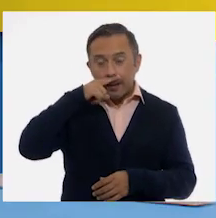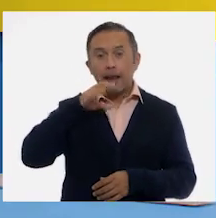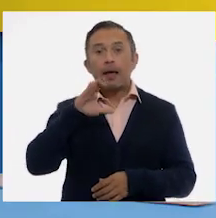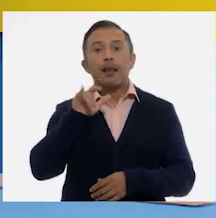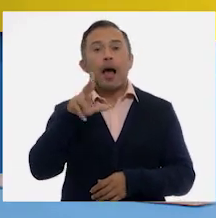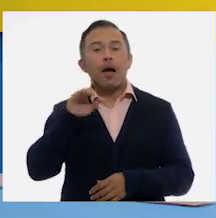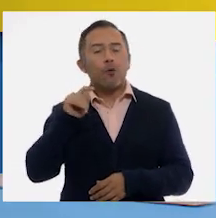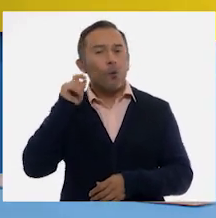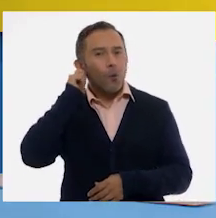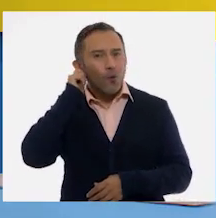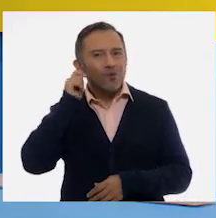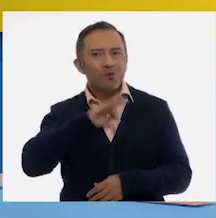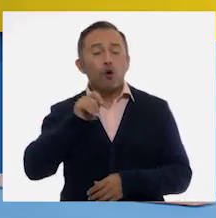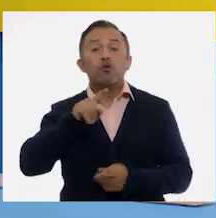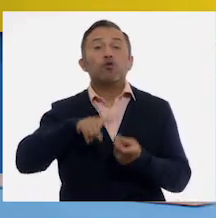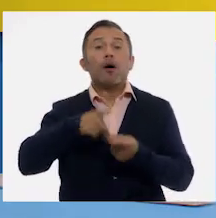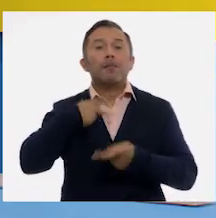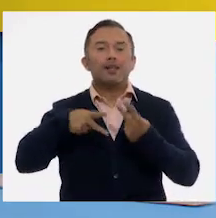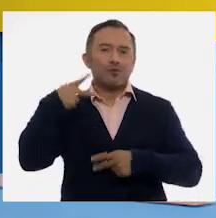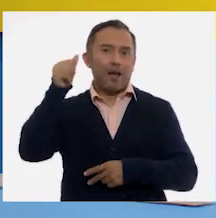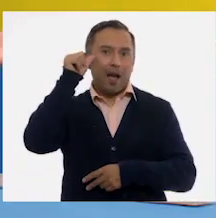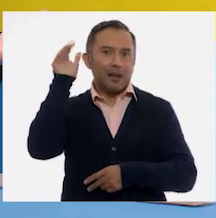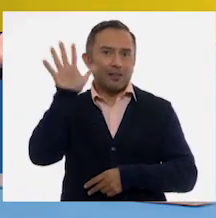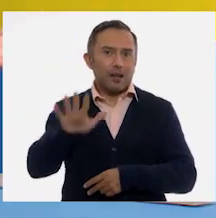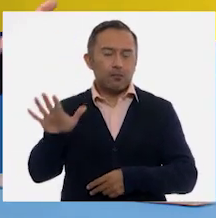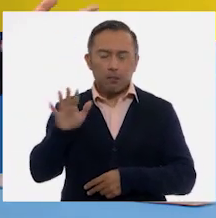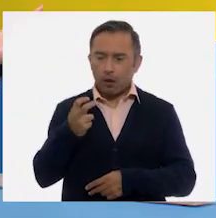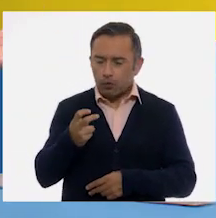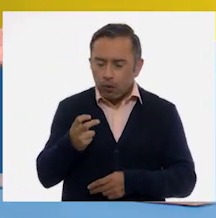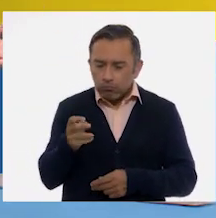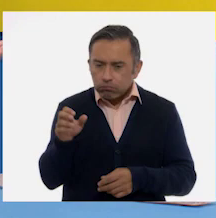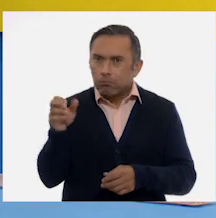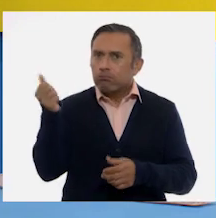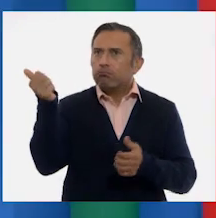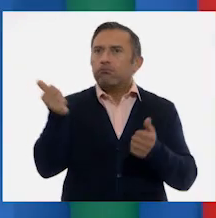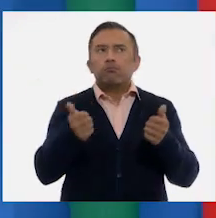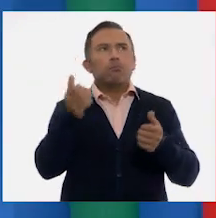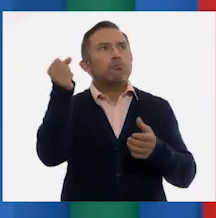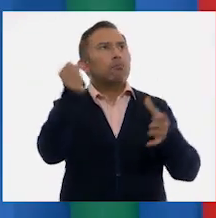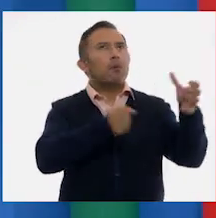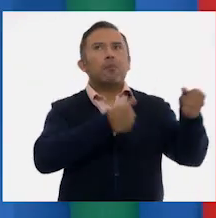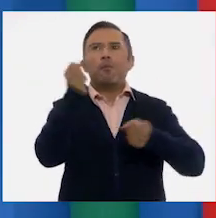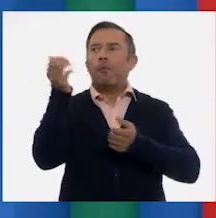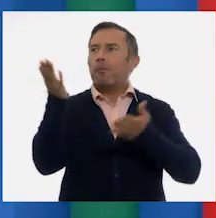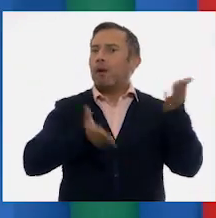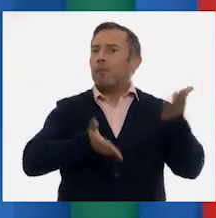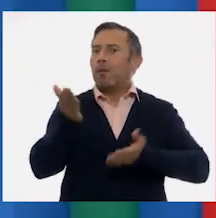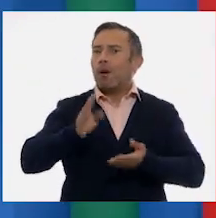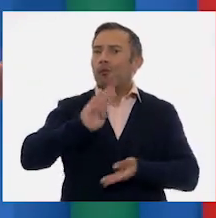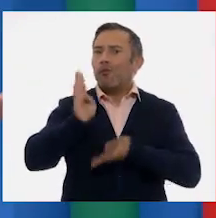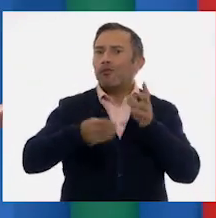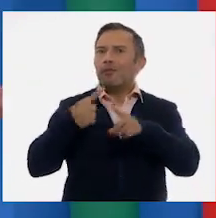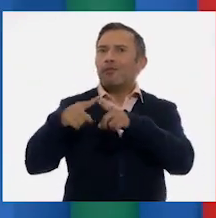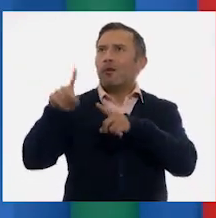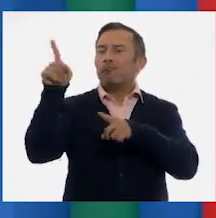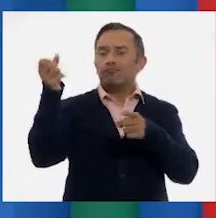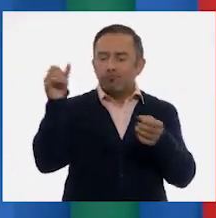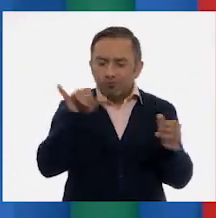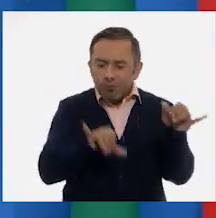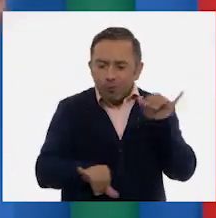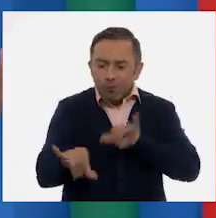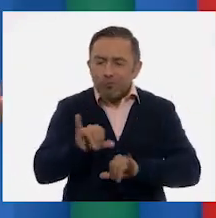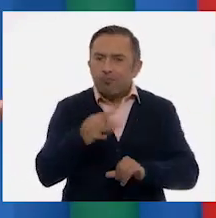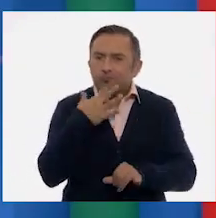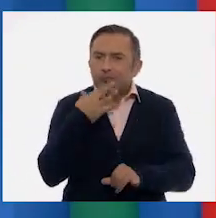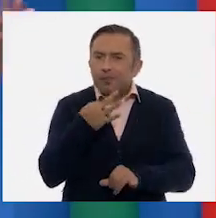Con razón es tan sabroso, maestra. Tiene lo mejor de muchos lados del mundo. Pues sí, exacto. Algo así pasó con la ropa,